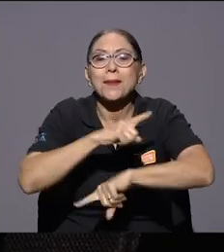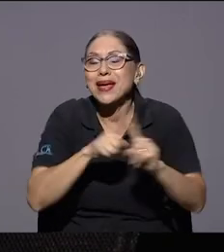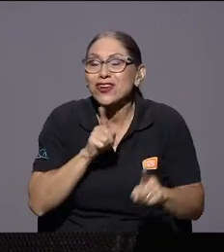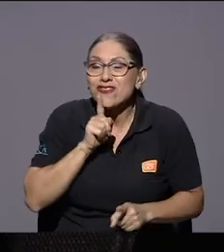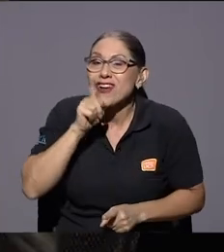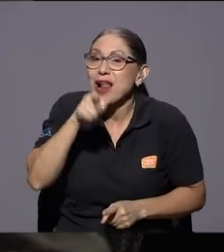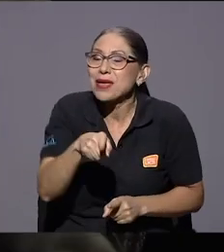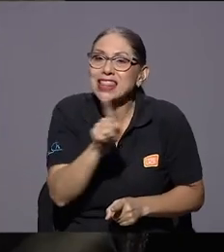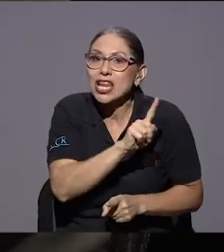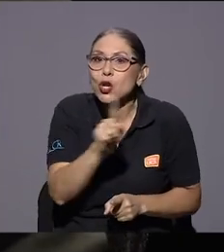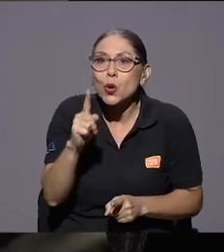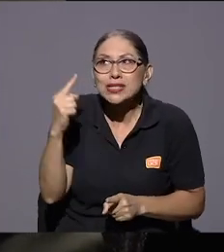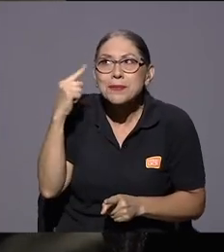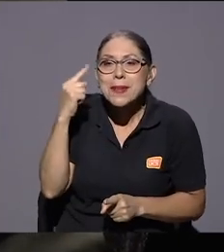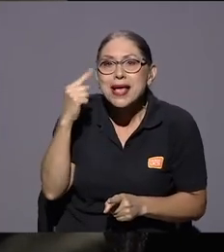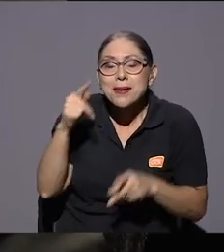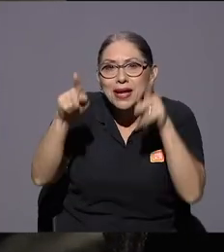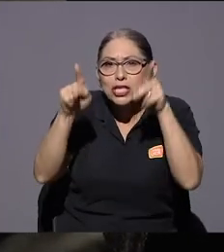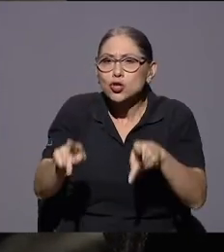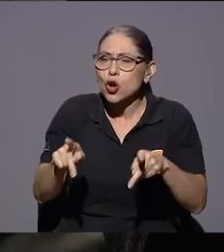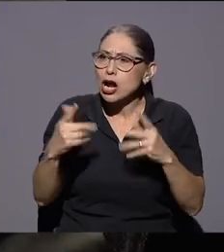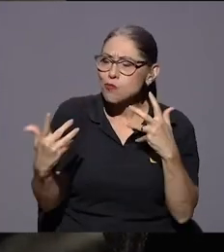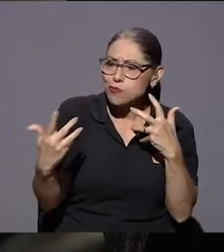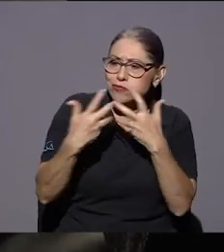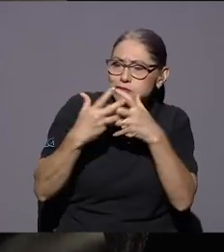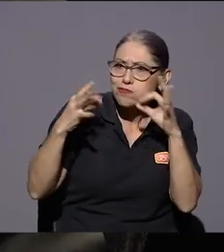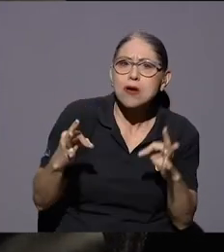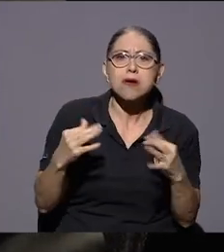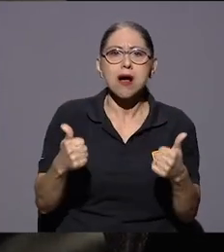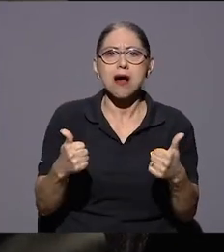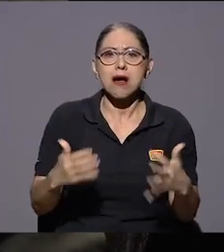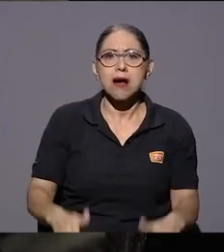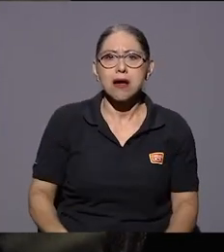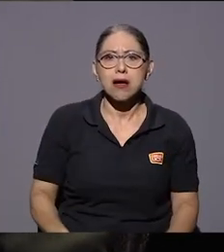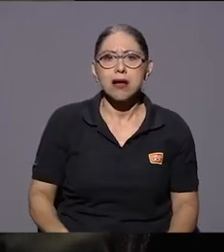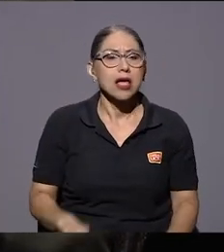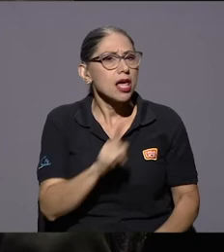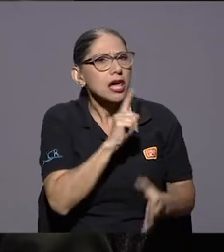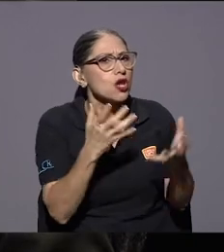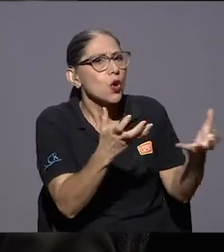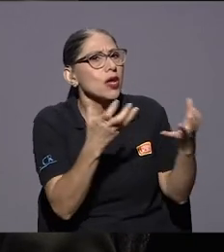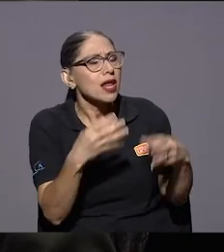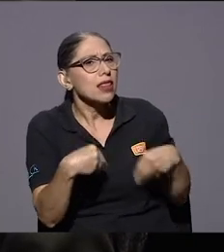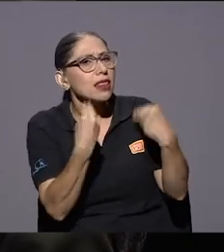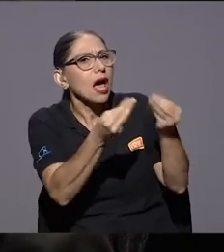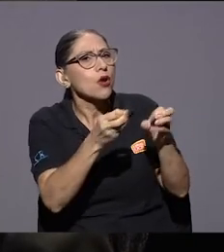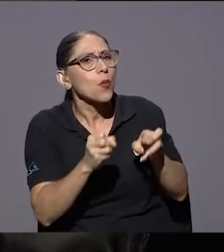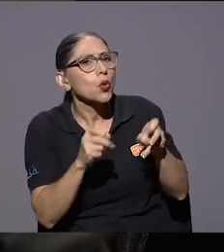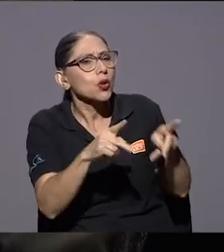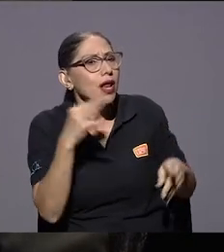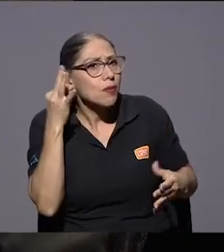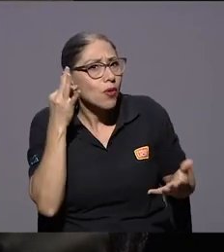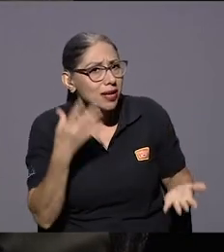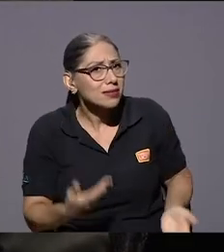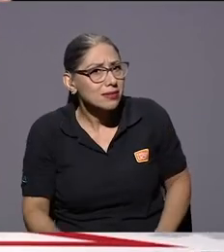de carisma que usted acaba de subrayar. ¿Y no le quieren dar oportunidad a las mujeres, don Randall, también? Así es.